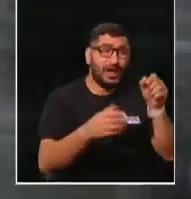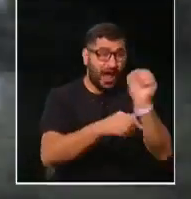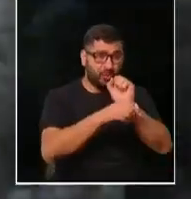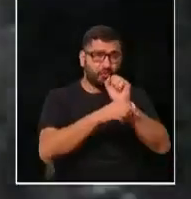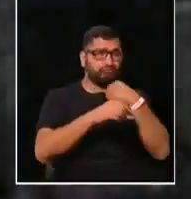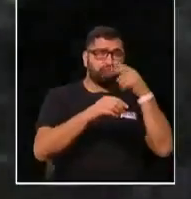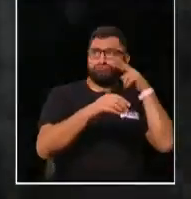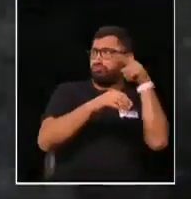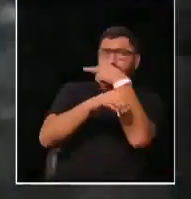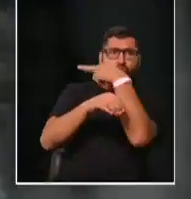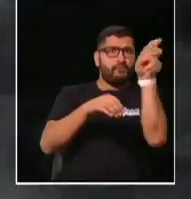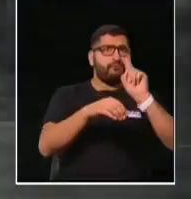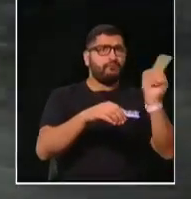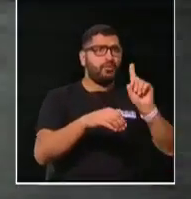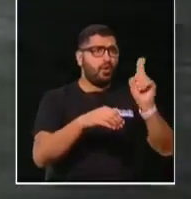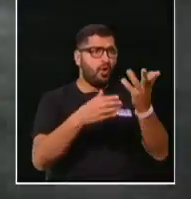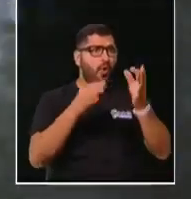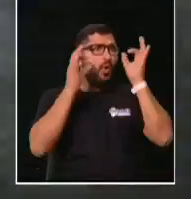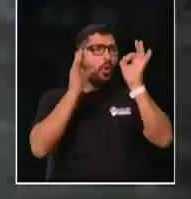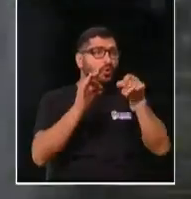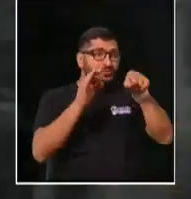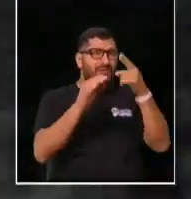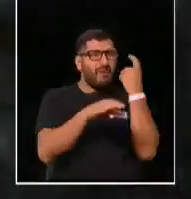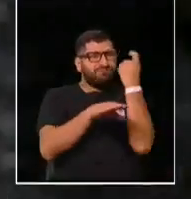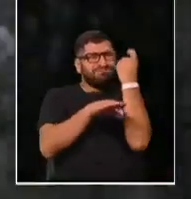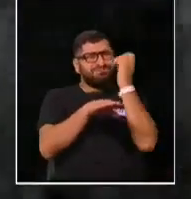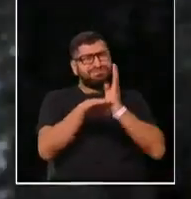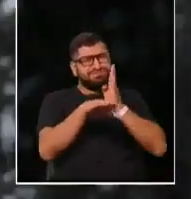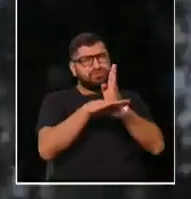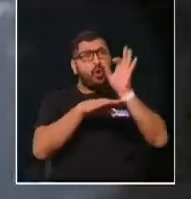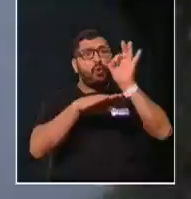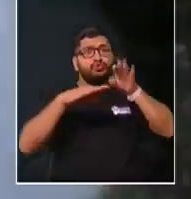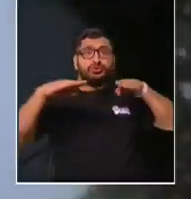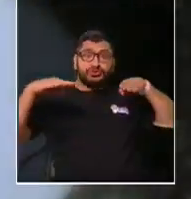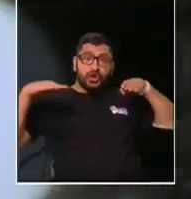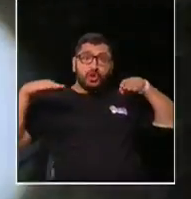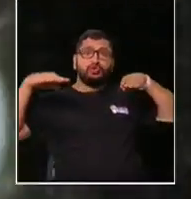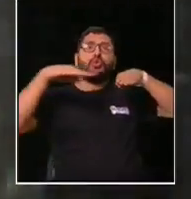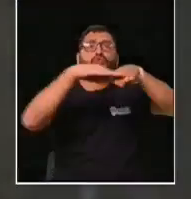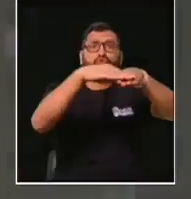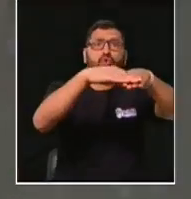auto no nos vio, íbamos a mucha velocidad y se nos cruzó.